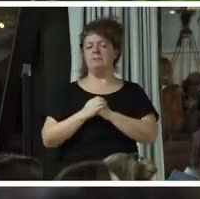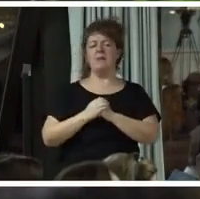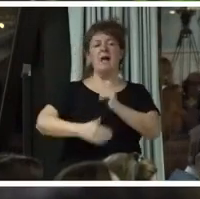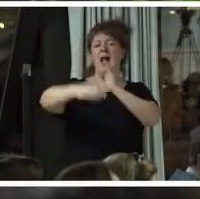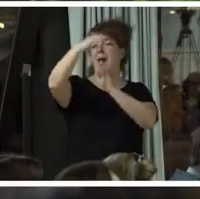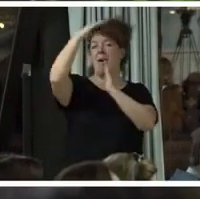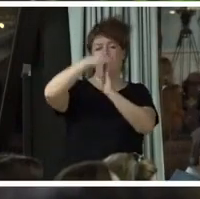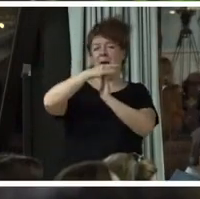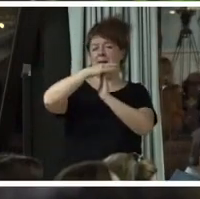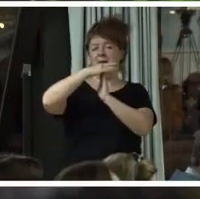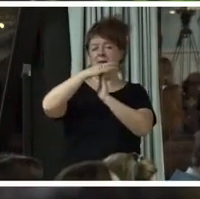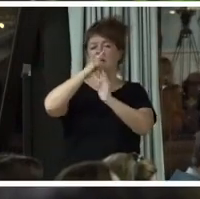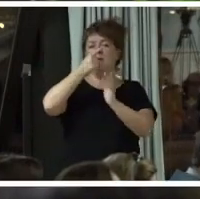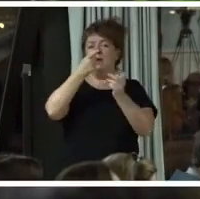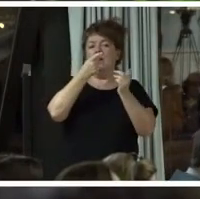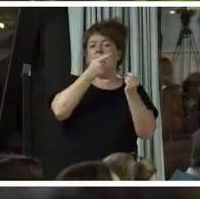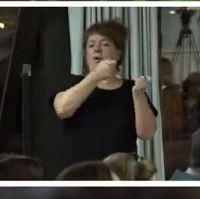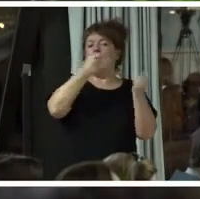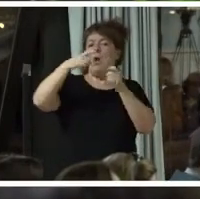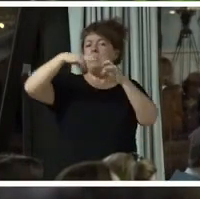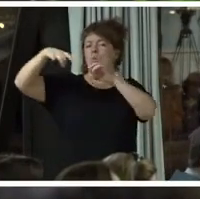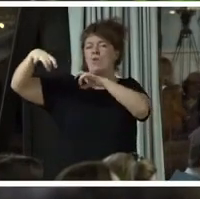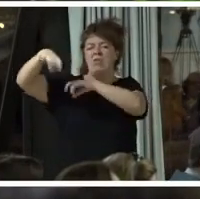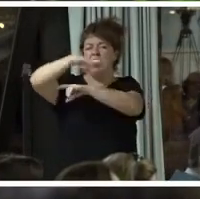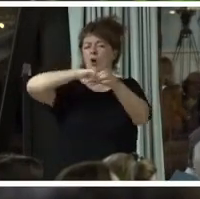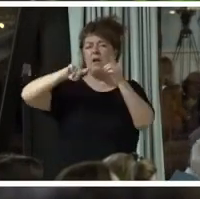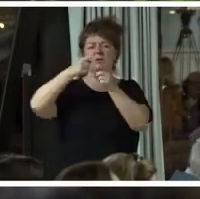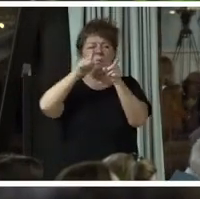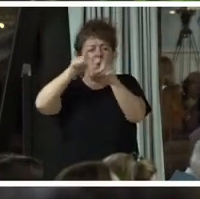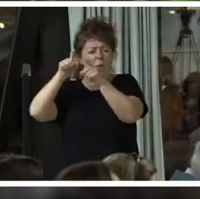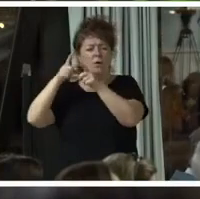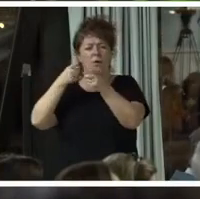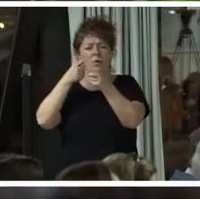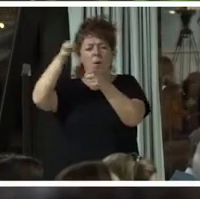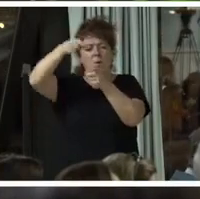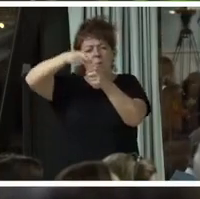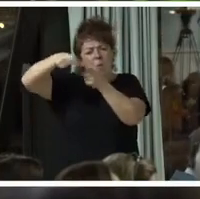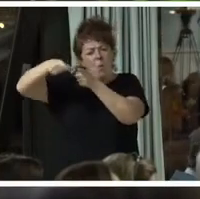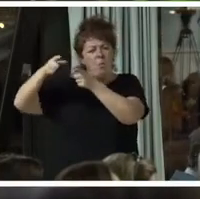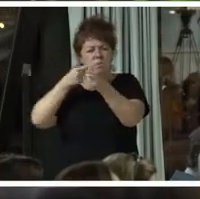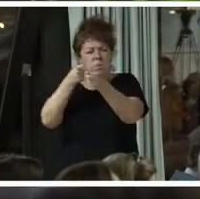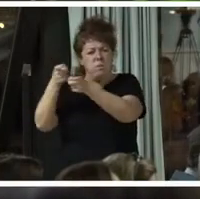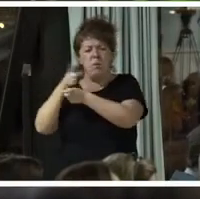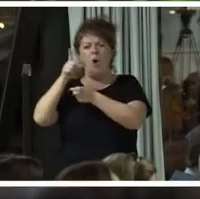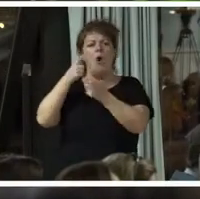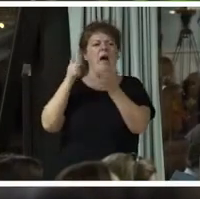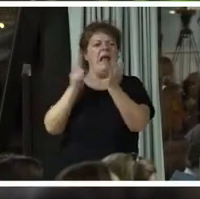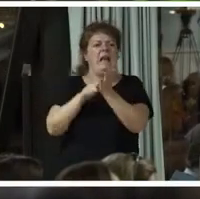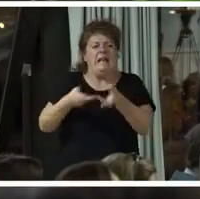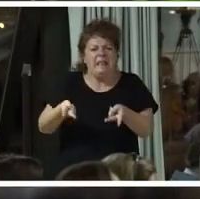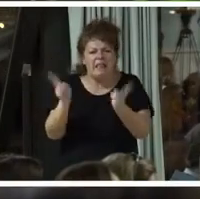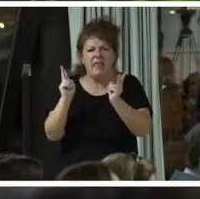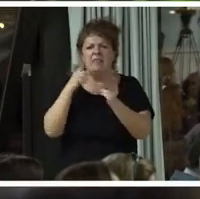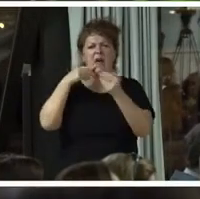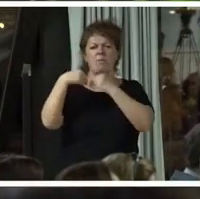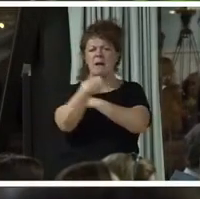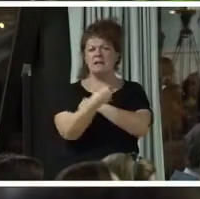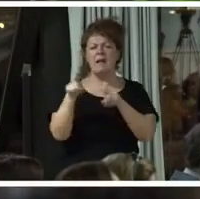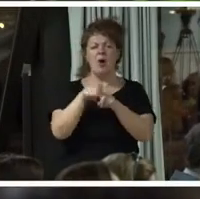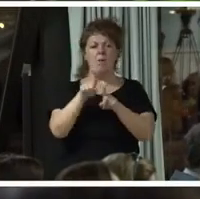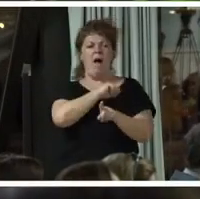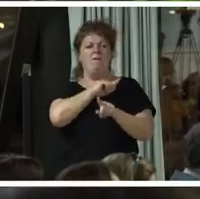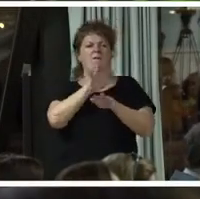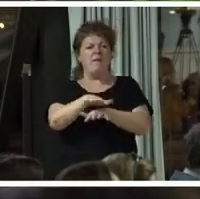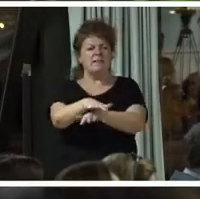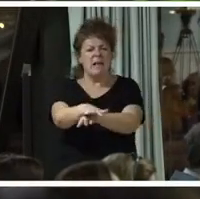paralice laa venta de municiones también o de cualquier tipo de licencia o material que sirva tanto para las fuerzas